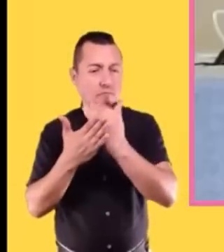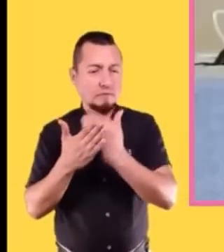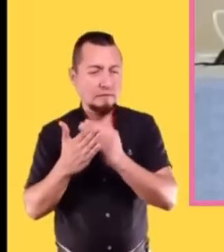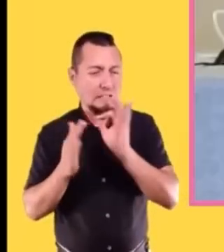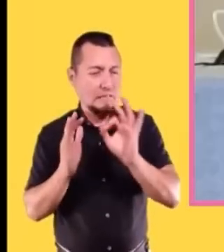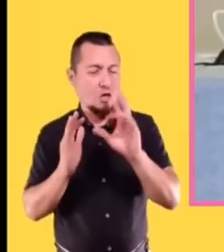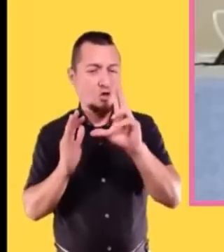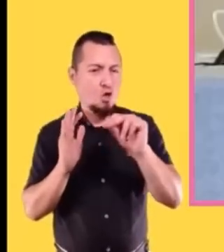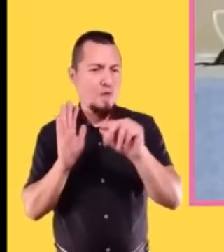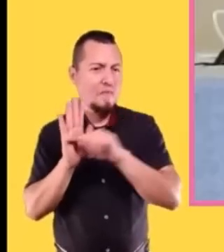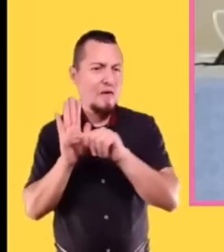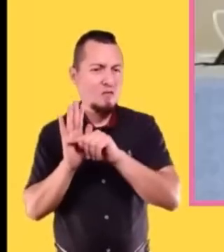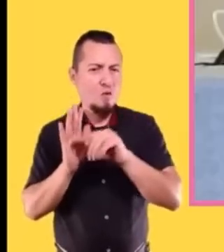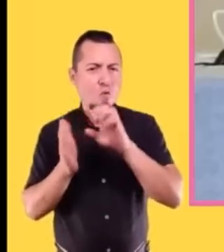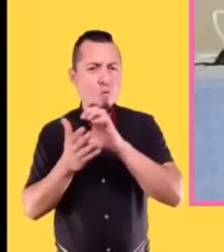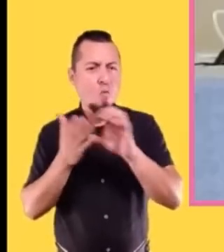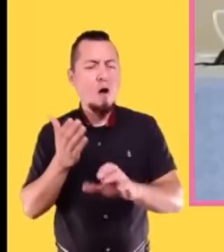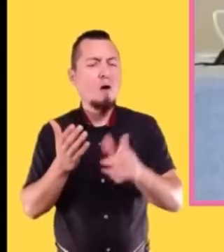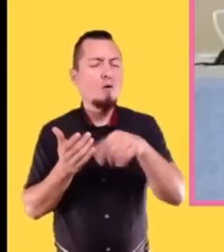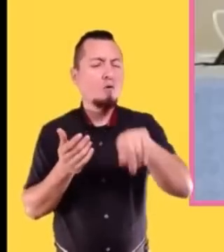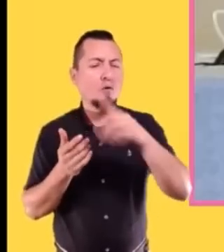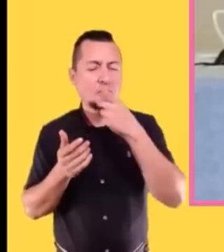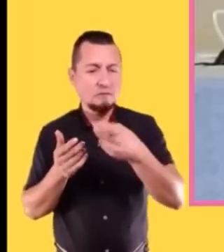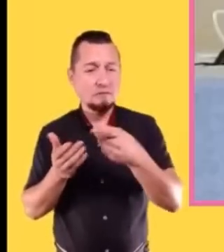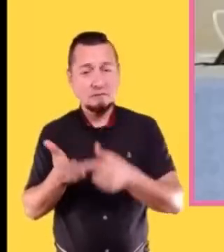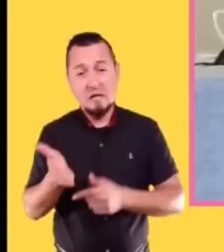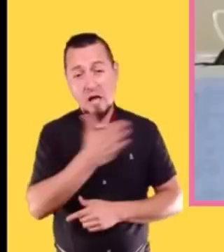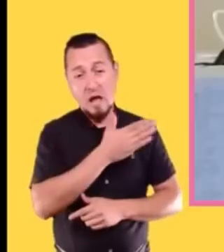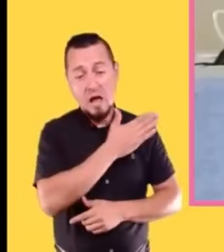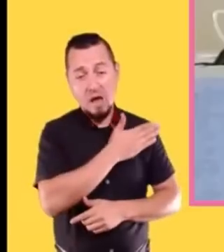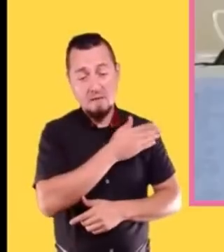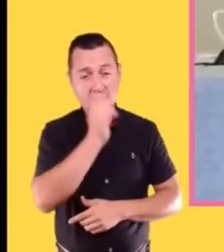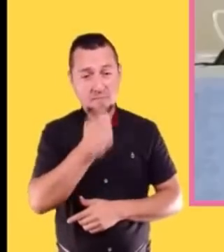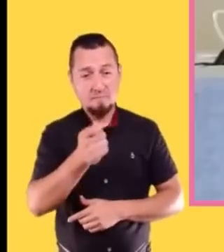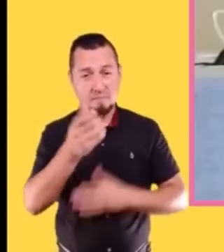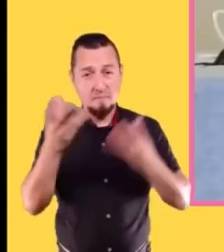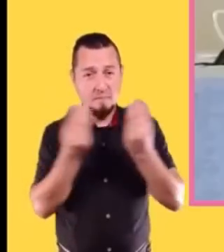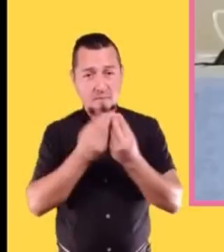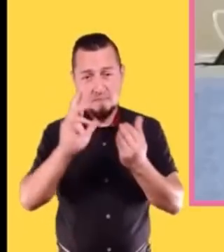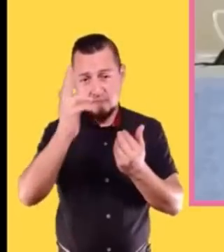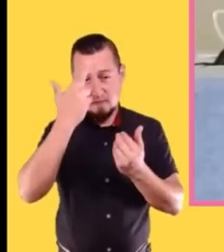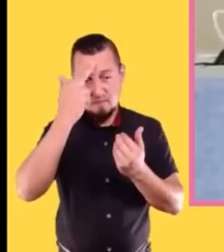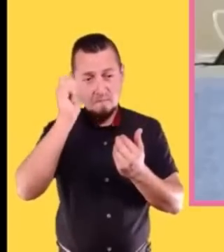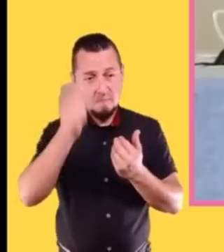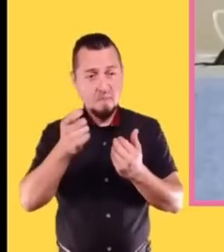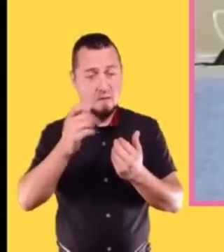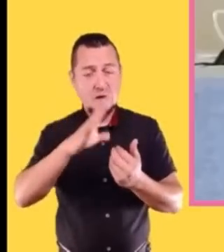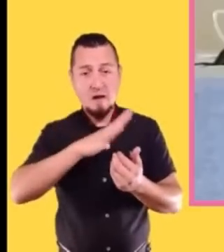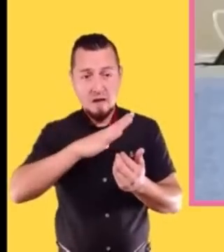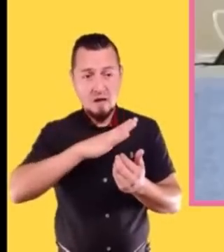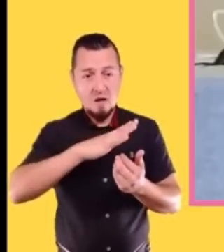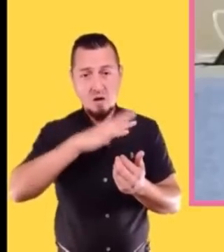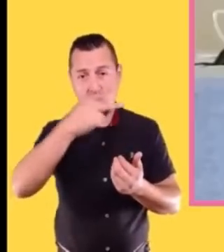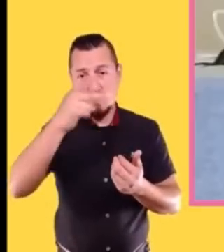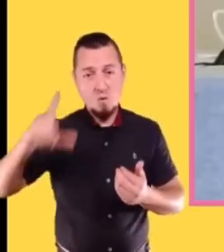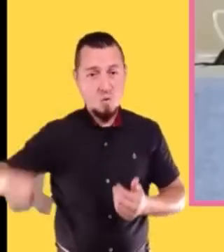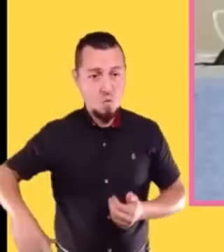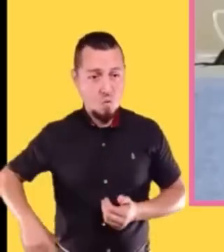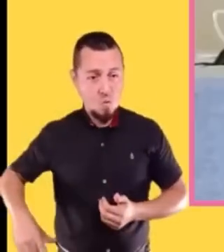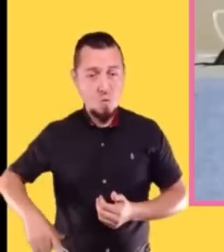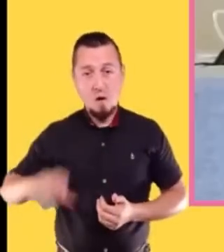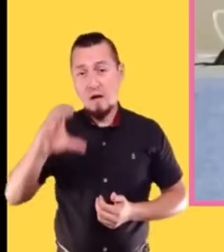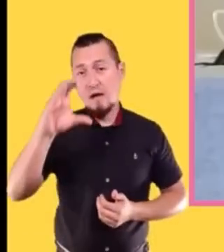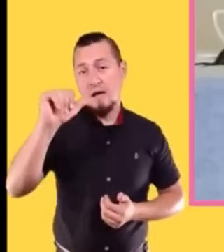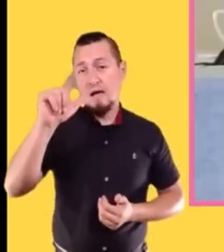por ejemplo en ciclos anteriores se hacía un recuento, por ejemplo hubo etapas con el gobierno de Calderón en la que se encontraban por